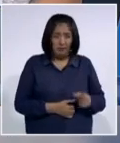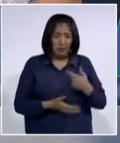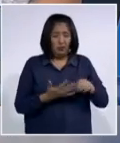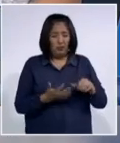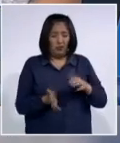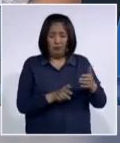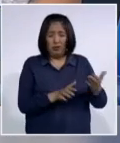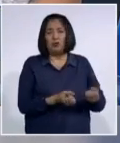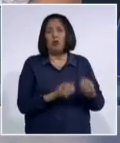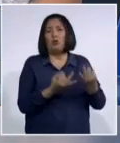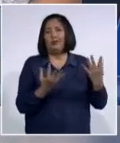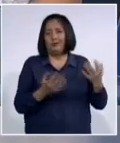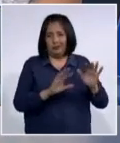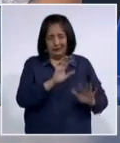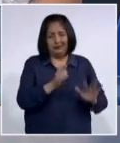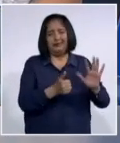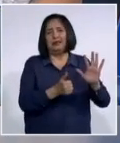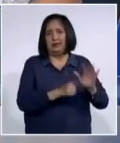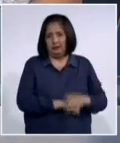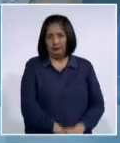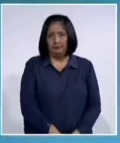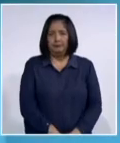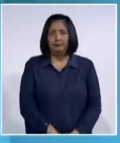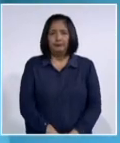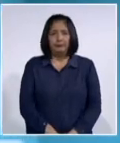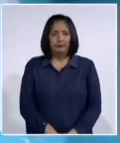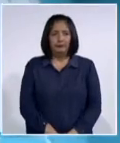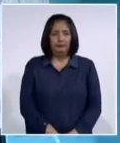hasta el momento sea de 16.